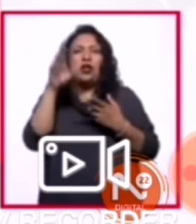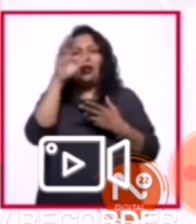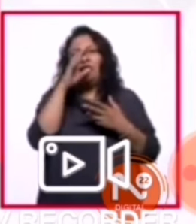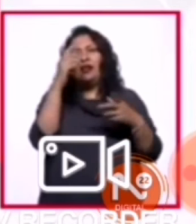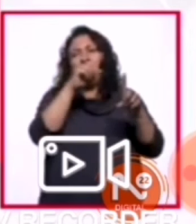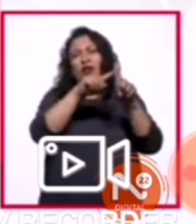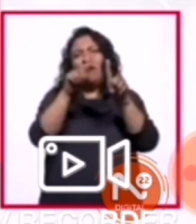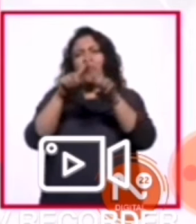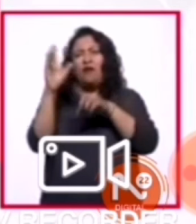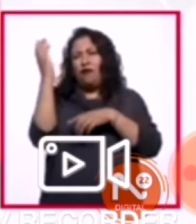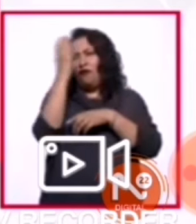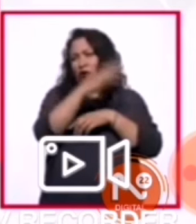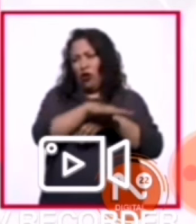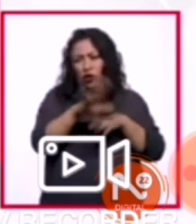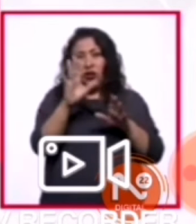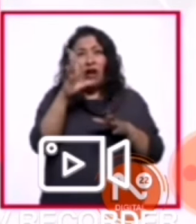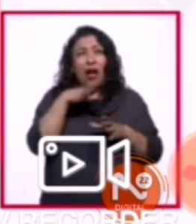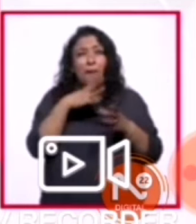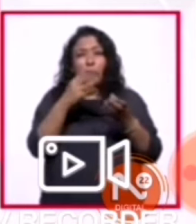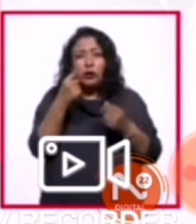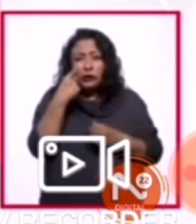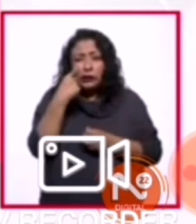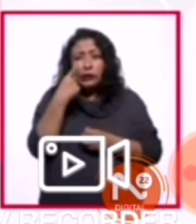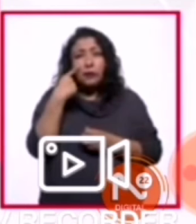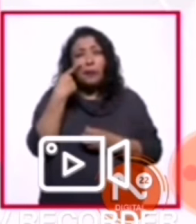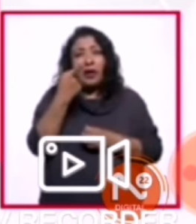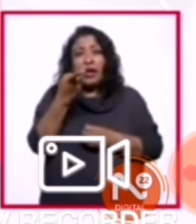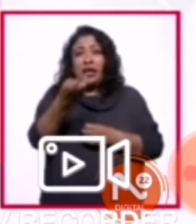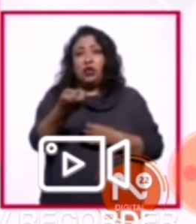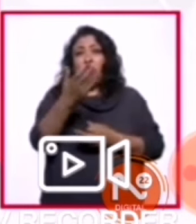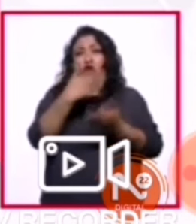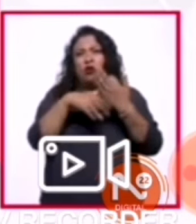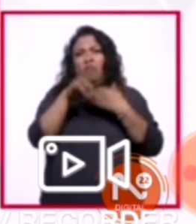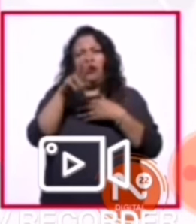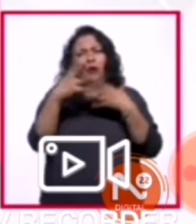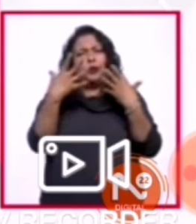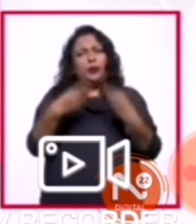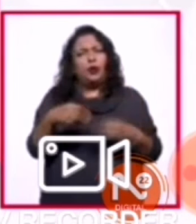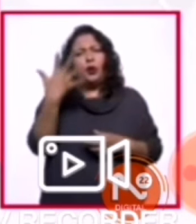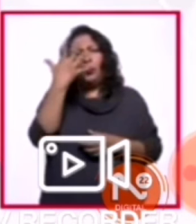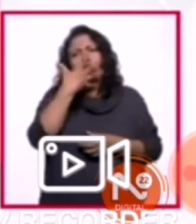Es decir, que hay como una constancia precisamente de toda la riqueza